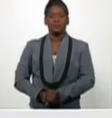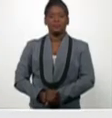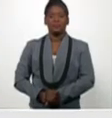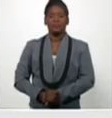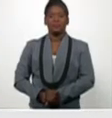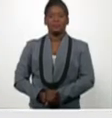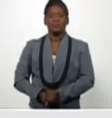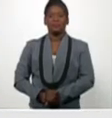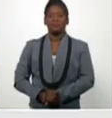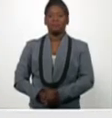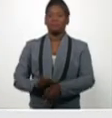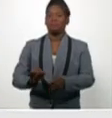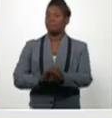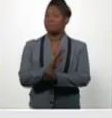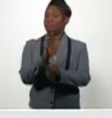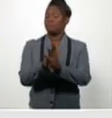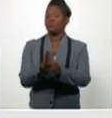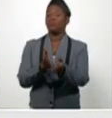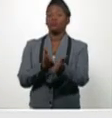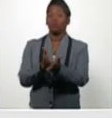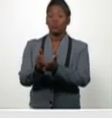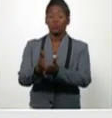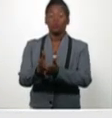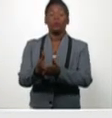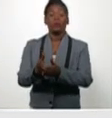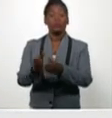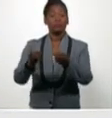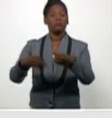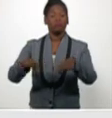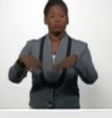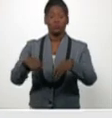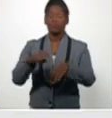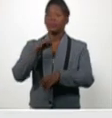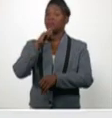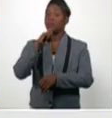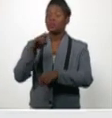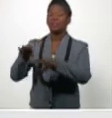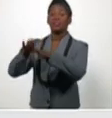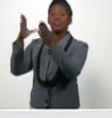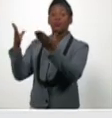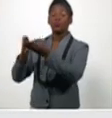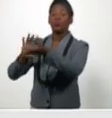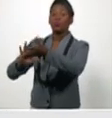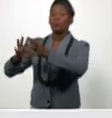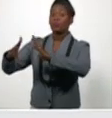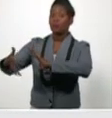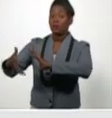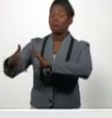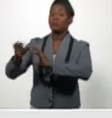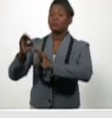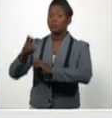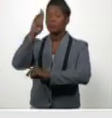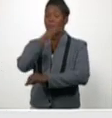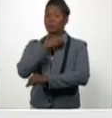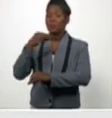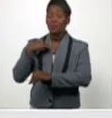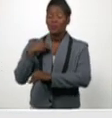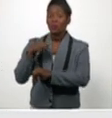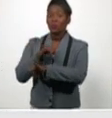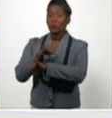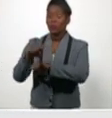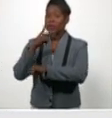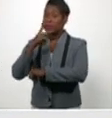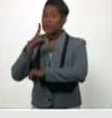Y la COVID-19 sigue poniendo en tensión a los gobiernos del mundo, a los sistemas sanitarios, pero de estos temas estaremos conversando